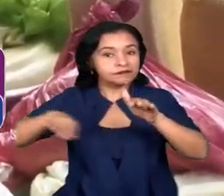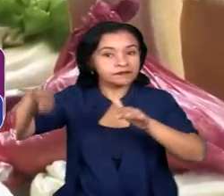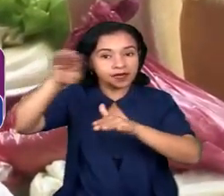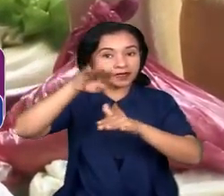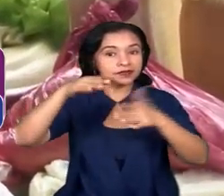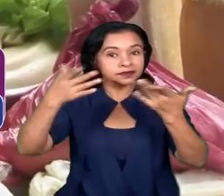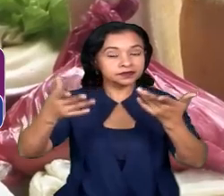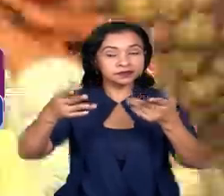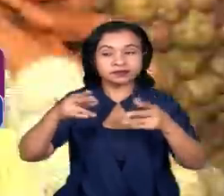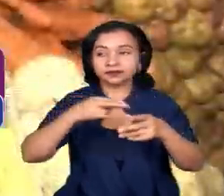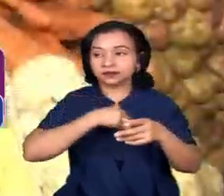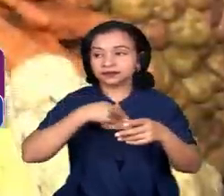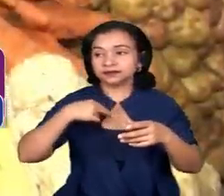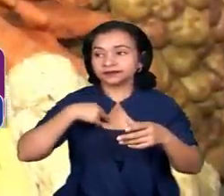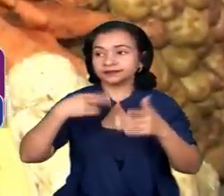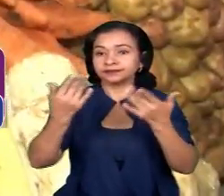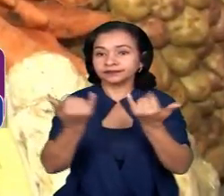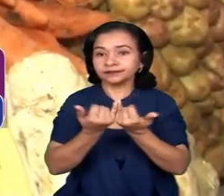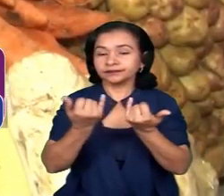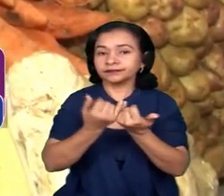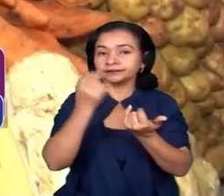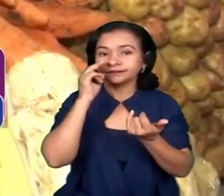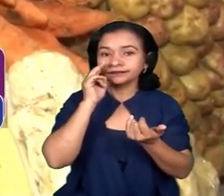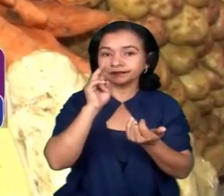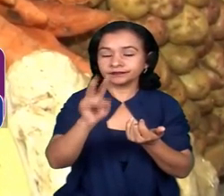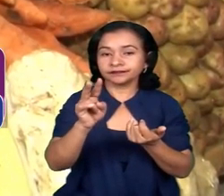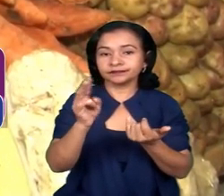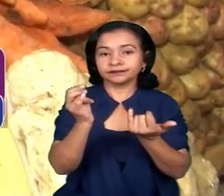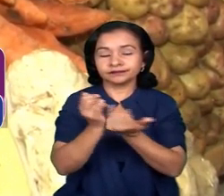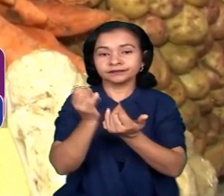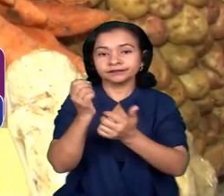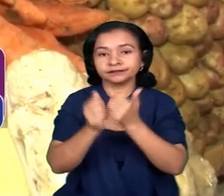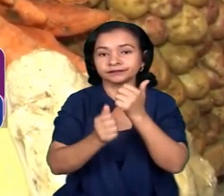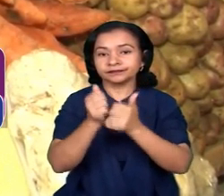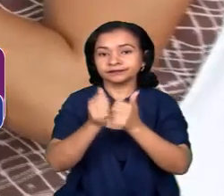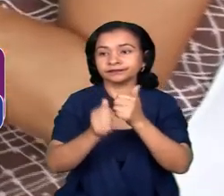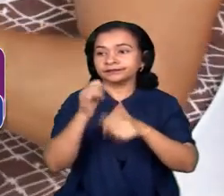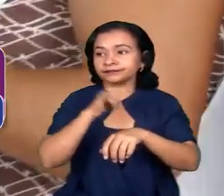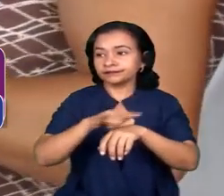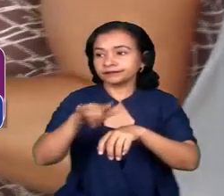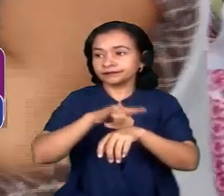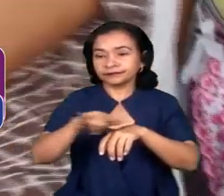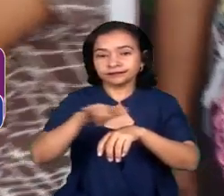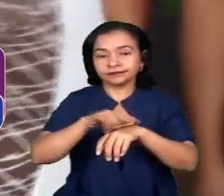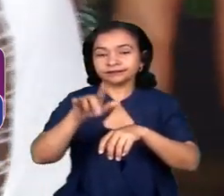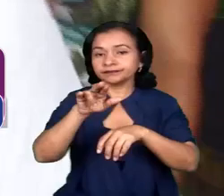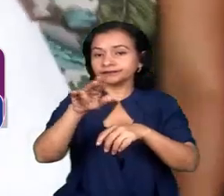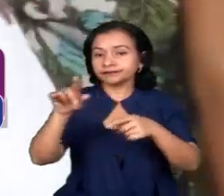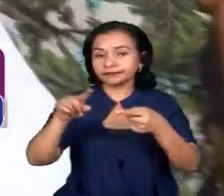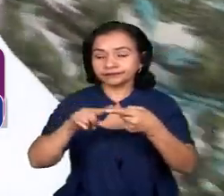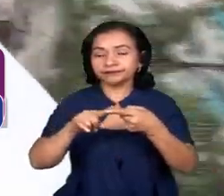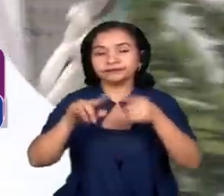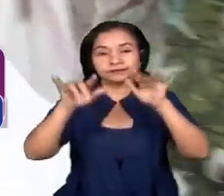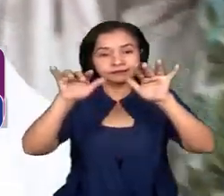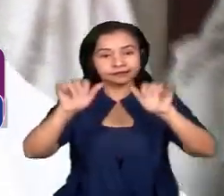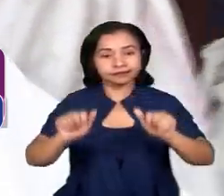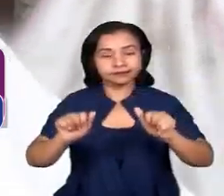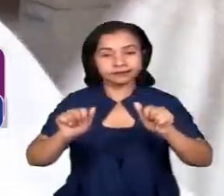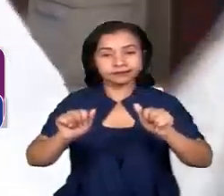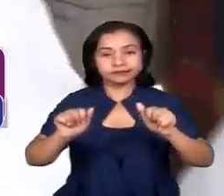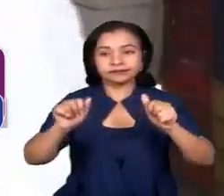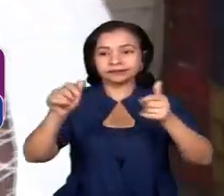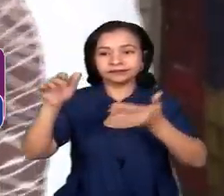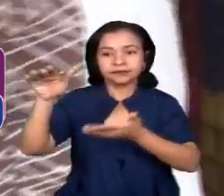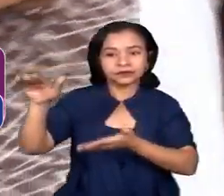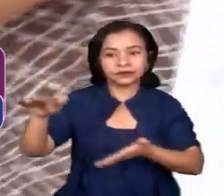vez. Han entrado, vos ves que ahorita tenemos algo de problemita que estamos buscando por la misma situación, pero ya estamos